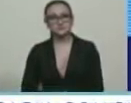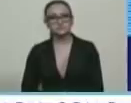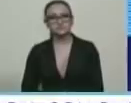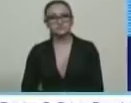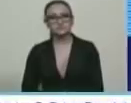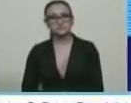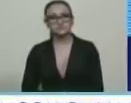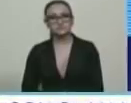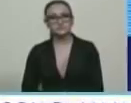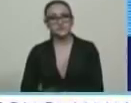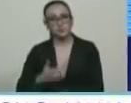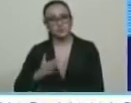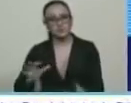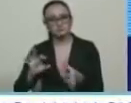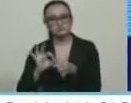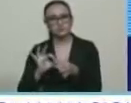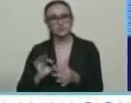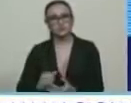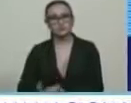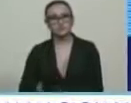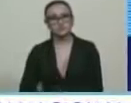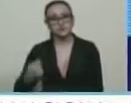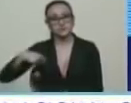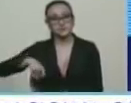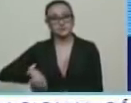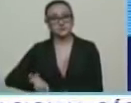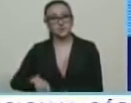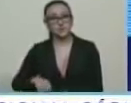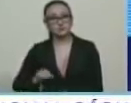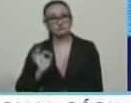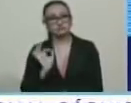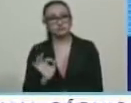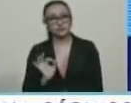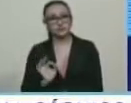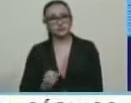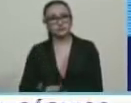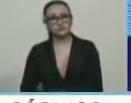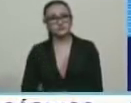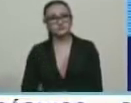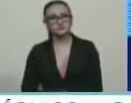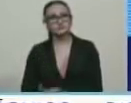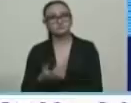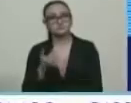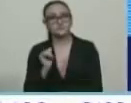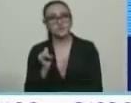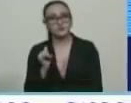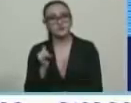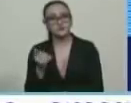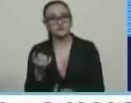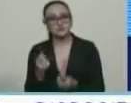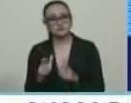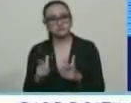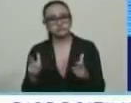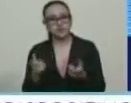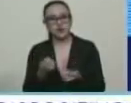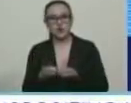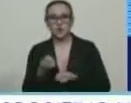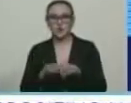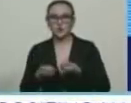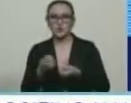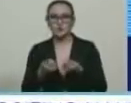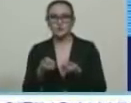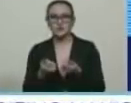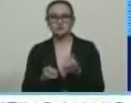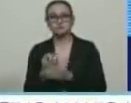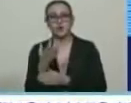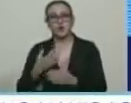podemos asociarnos y con una inversión bien dirigida tener una reproducción económica y una